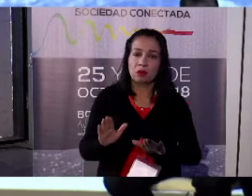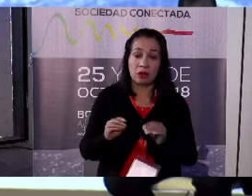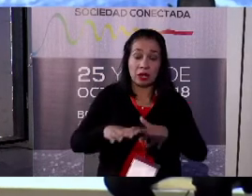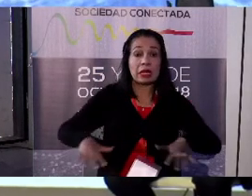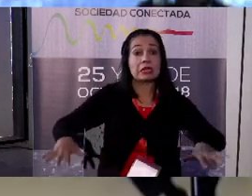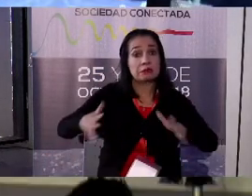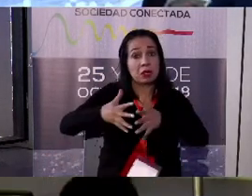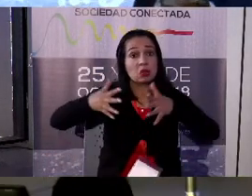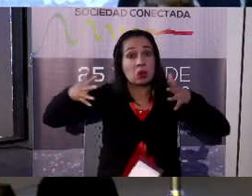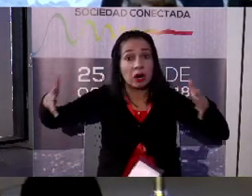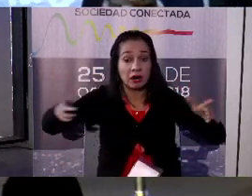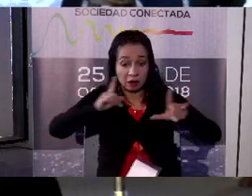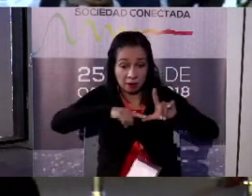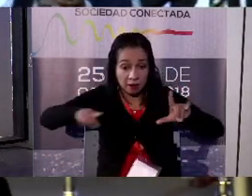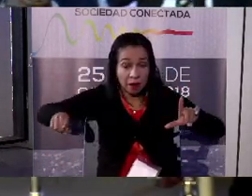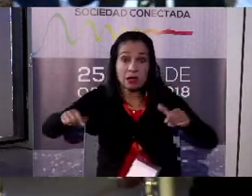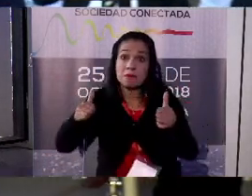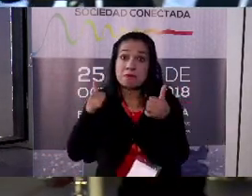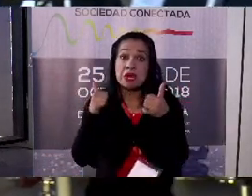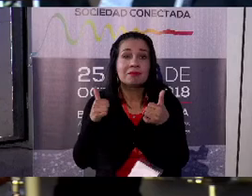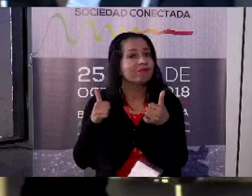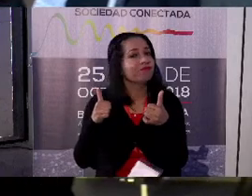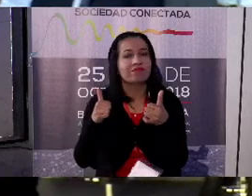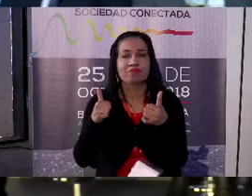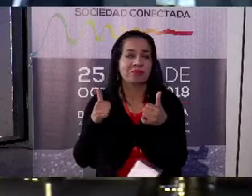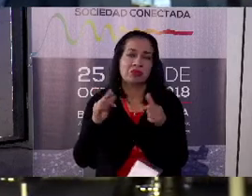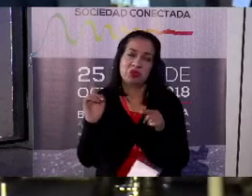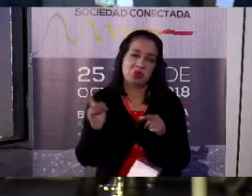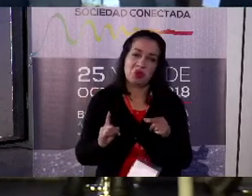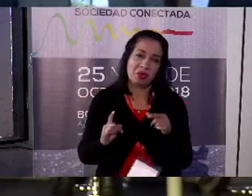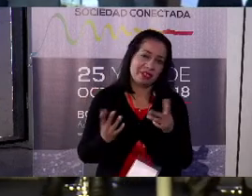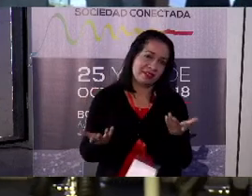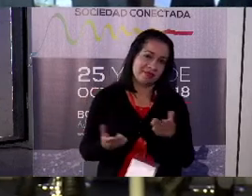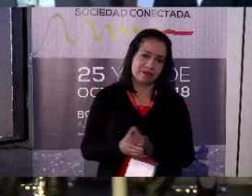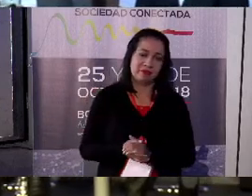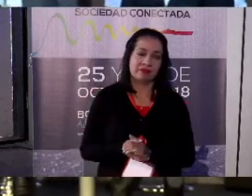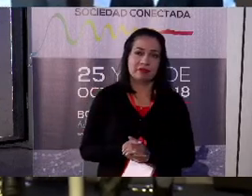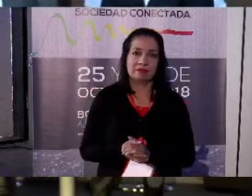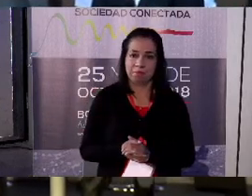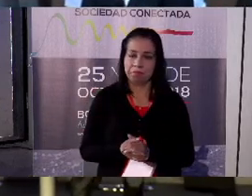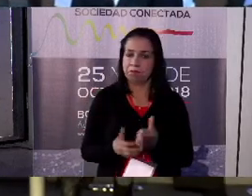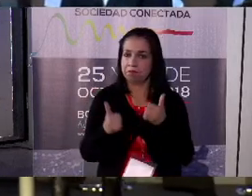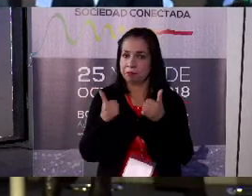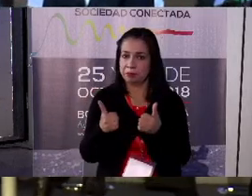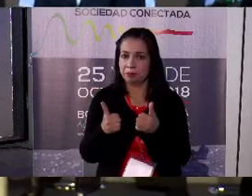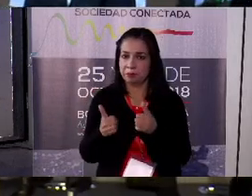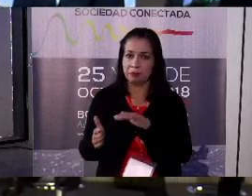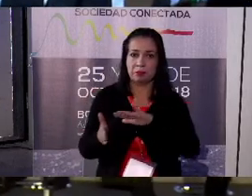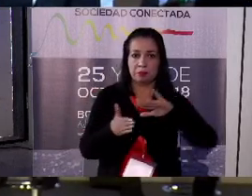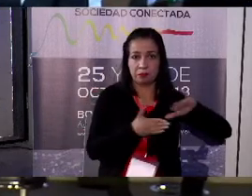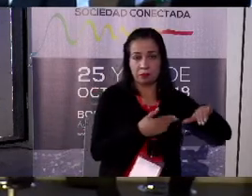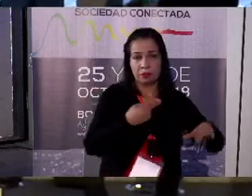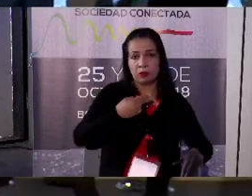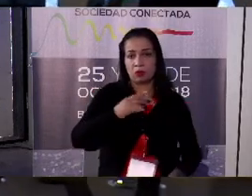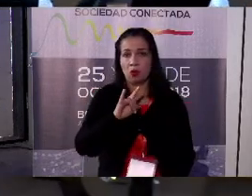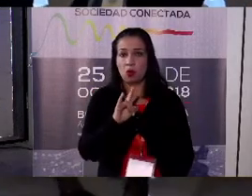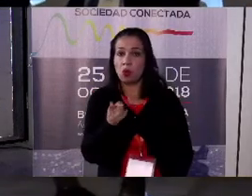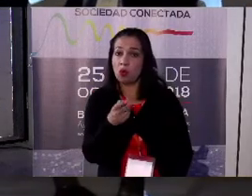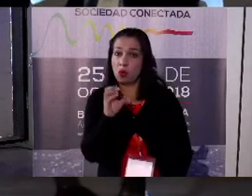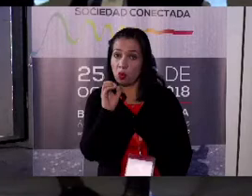espectro estás haciendo bien las cosas muy bien en lo que pasa Hugo por favor vamos